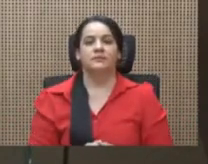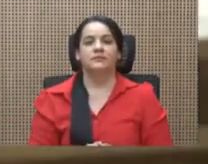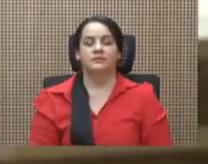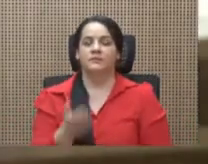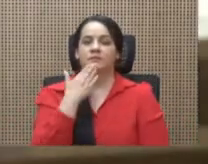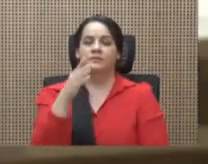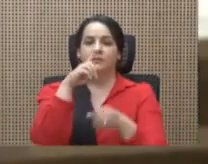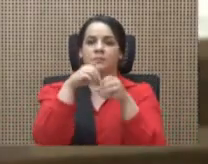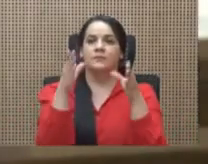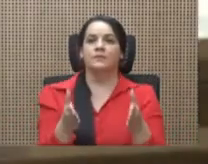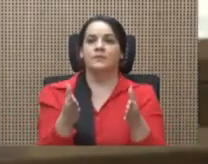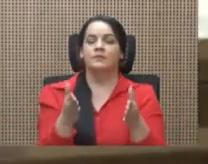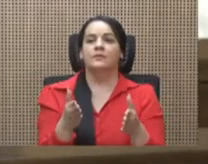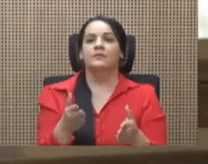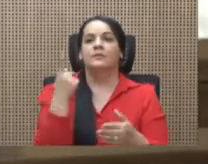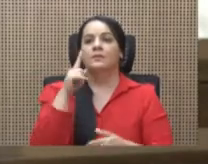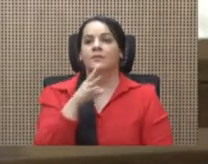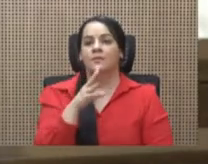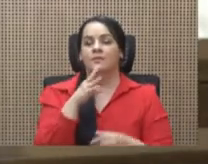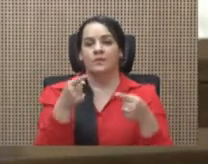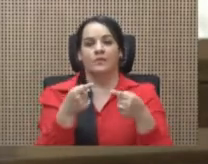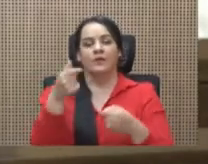Gracias, diputado. Para hablar en contra,